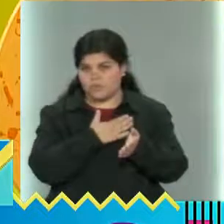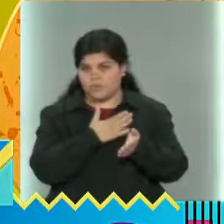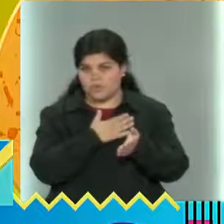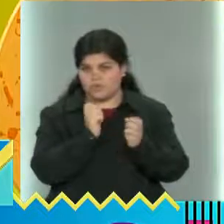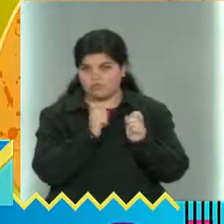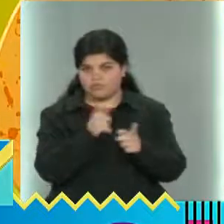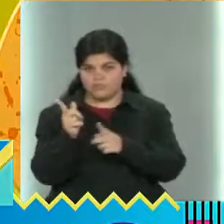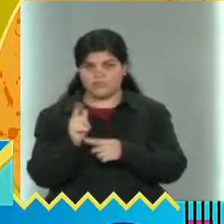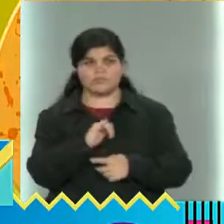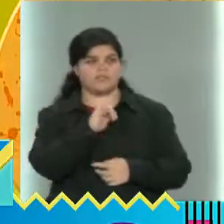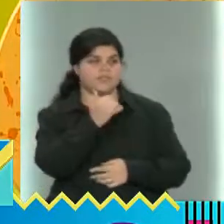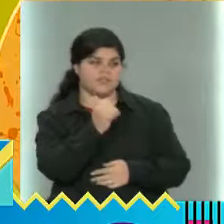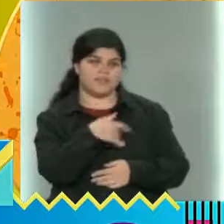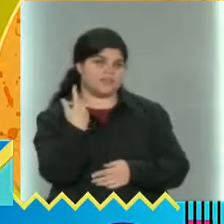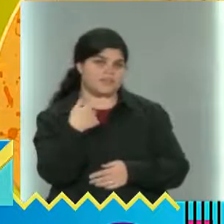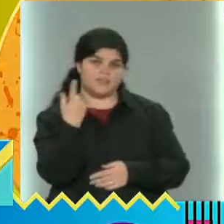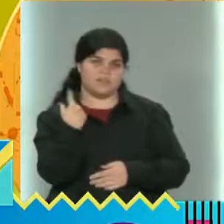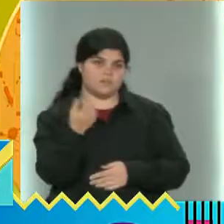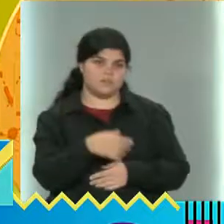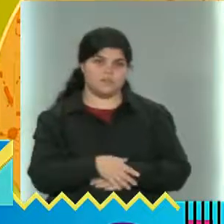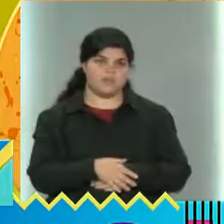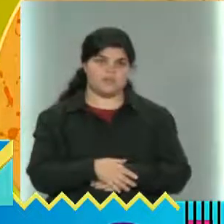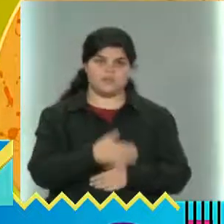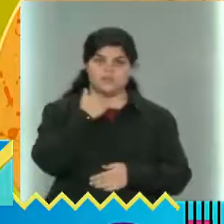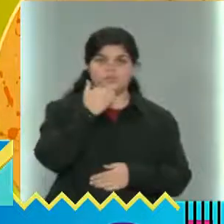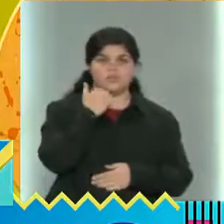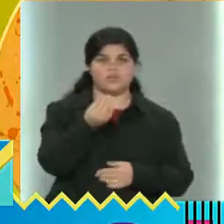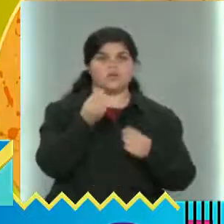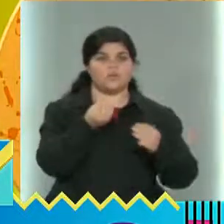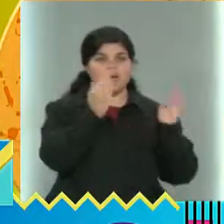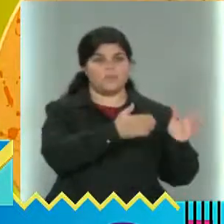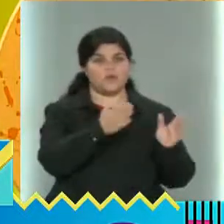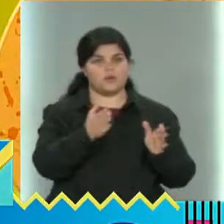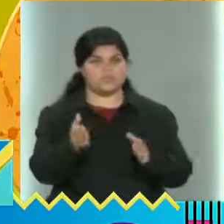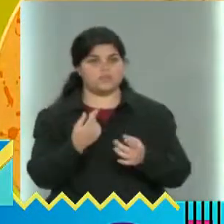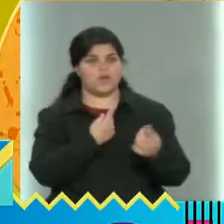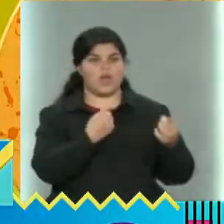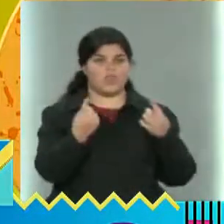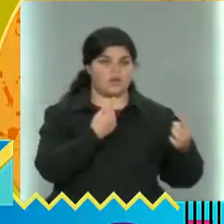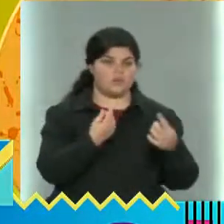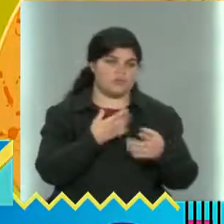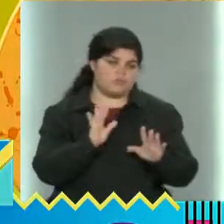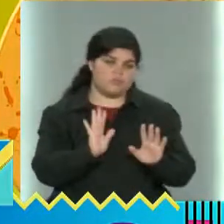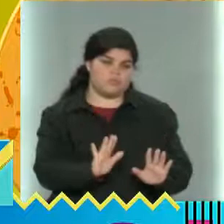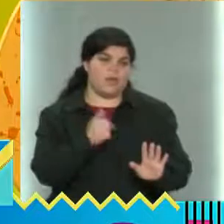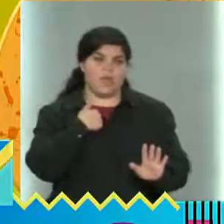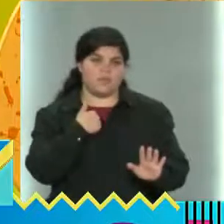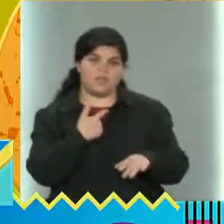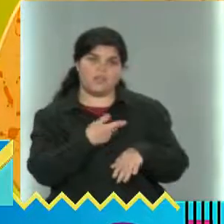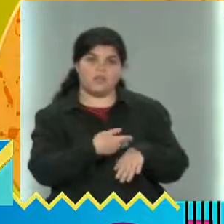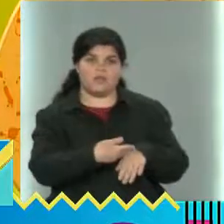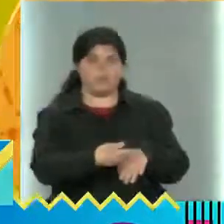uno siempre está armando cosas, tratando de... No sé cómo son los procesos creativos de cada uno, pero bueno, en mi caso me lleva bastante